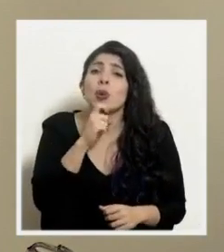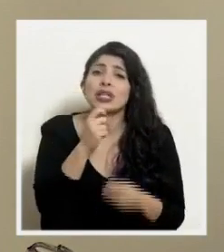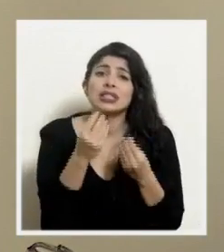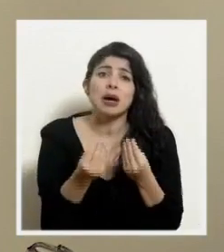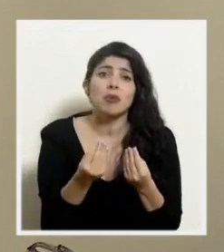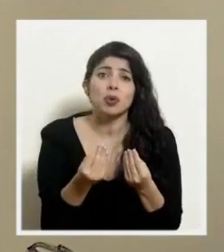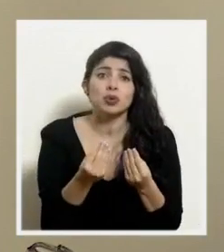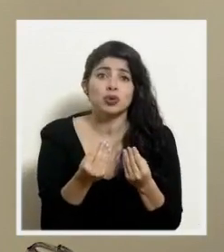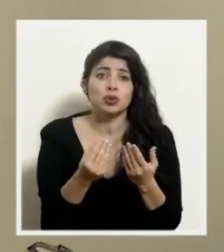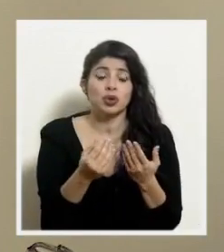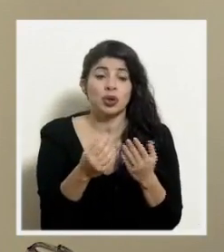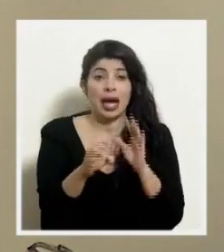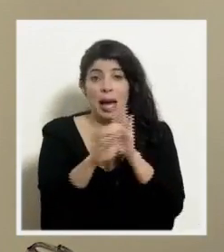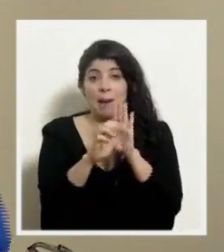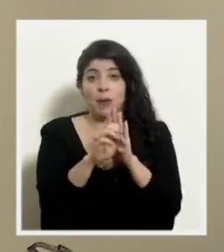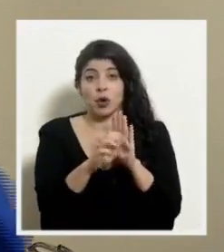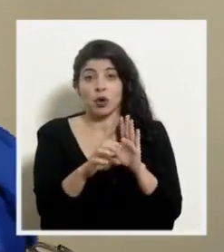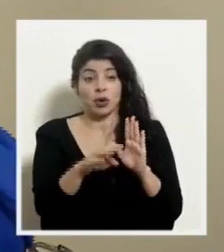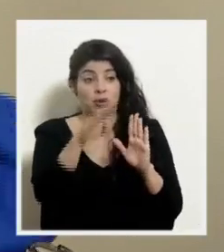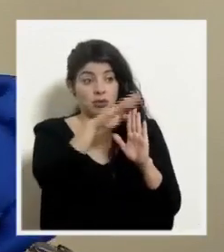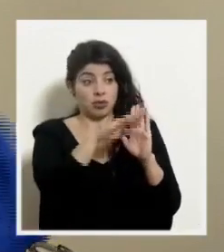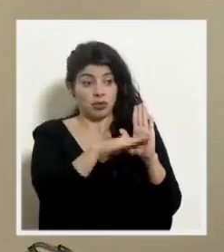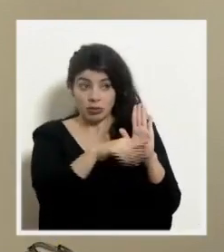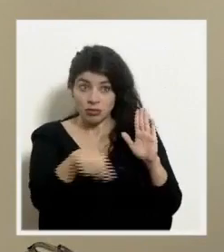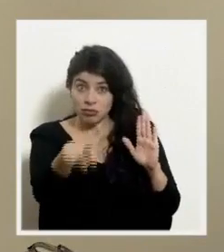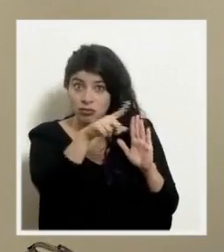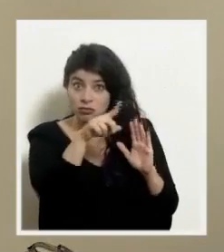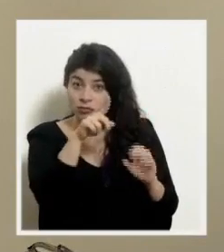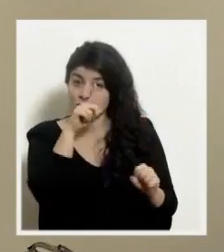los criterios además se apliquen con